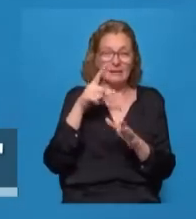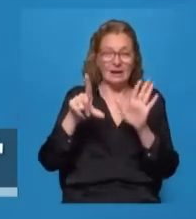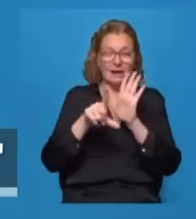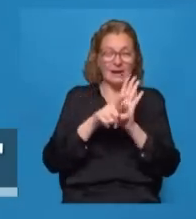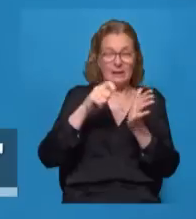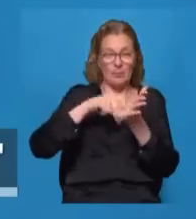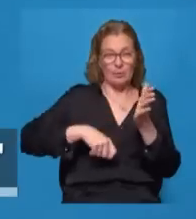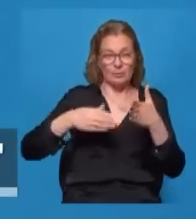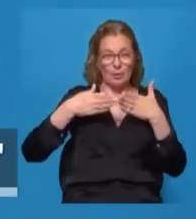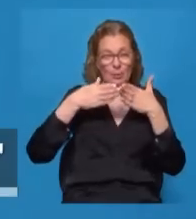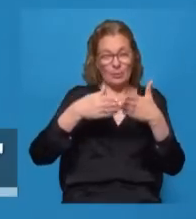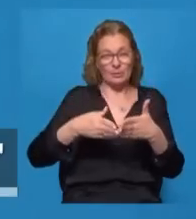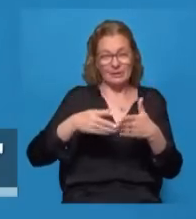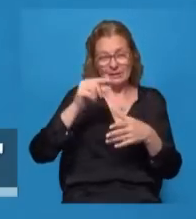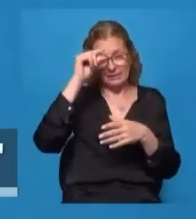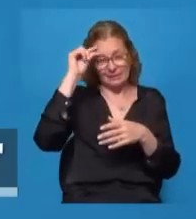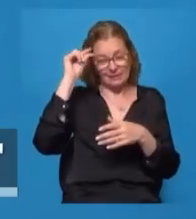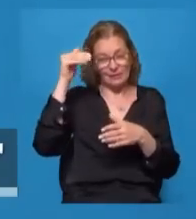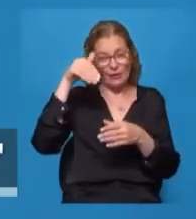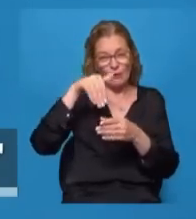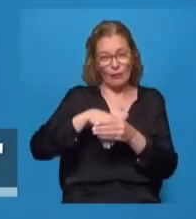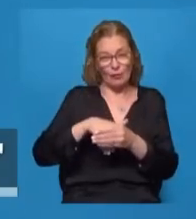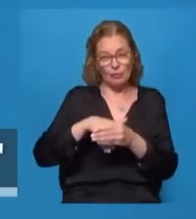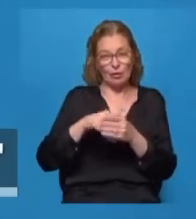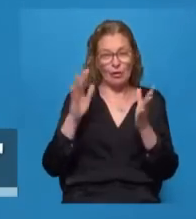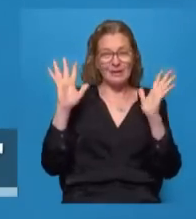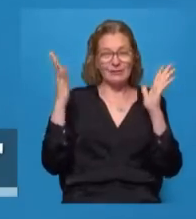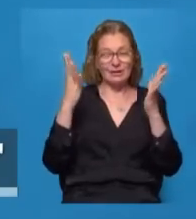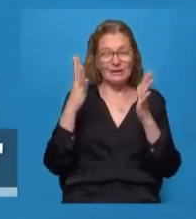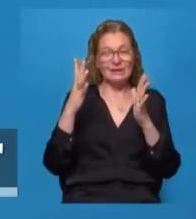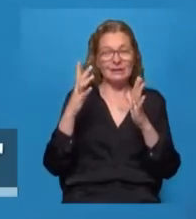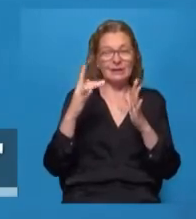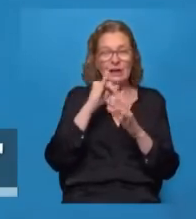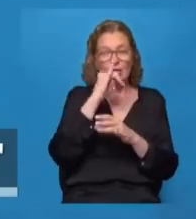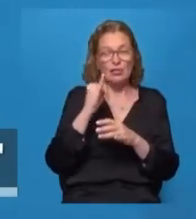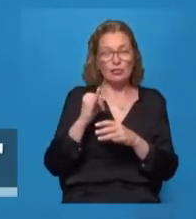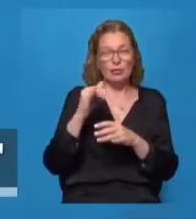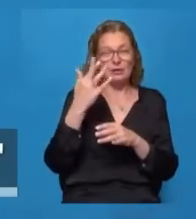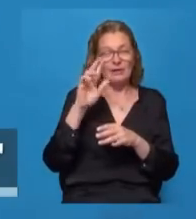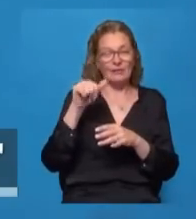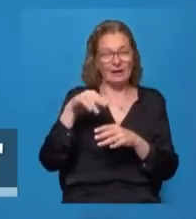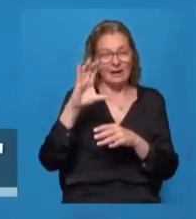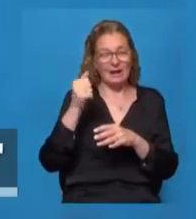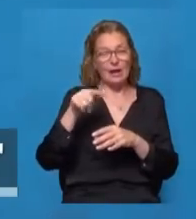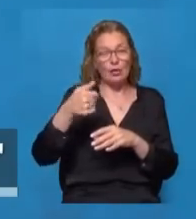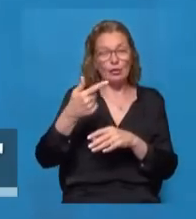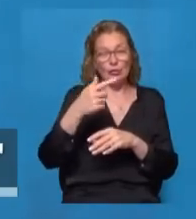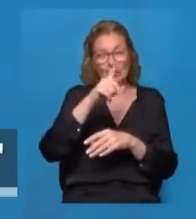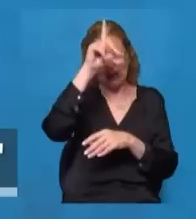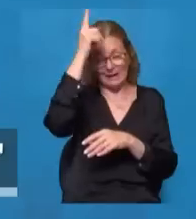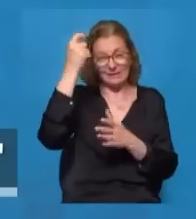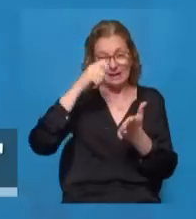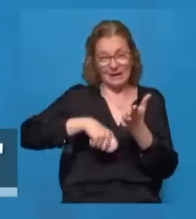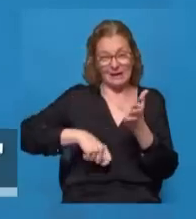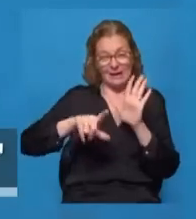se aprobó la ley de en el gobierno de sanguinetti se votó la ley de forestación y la ley de zonas francas y en el siguiente gobierno de la calle se firmó la